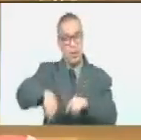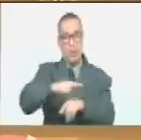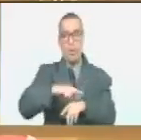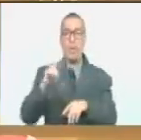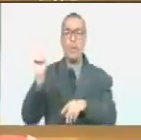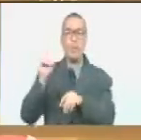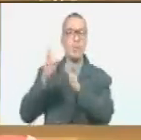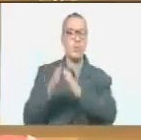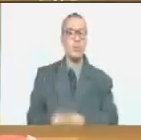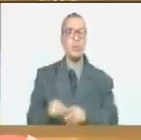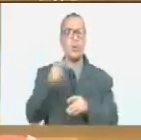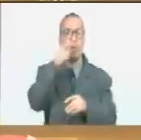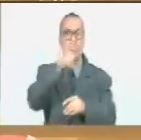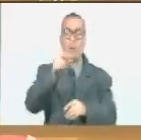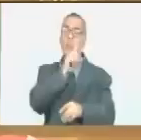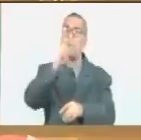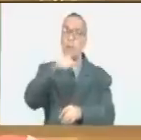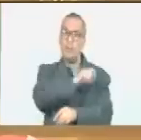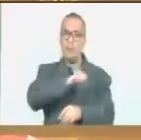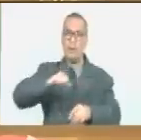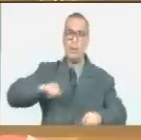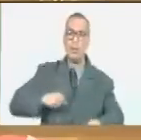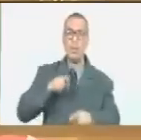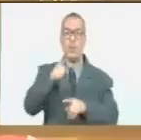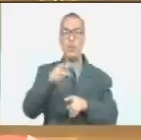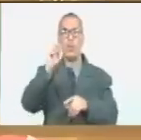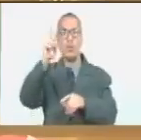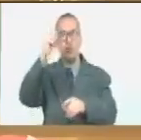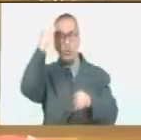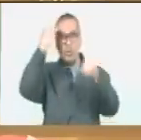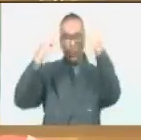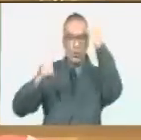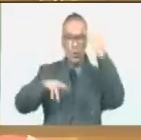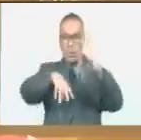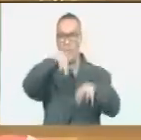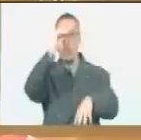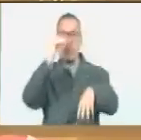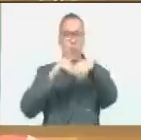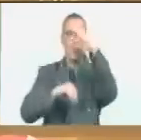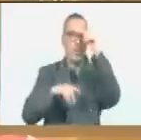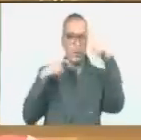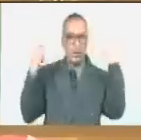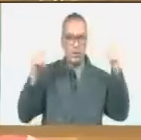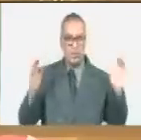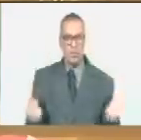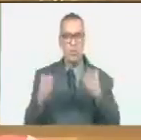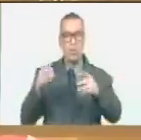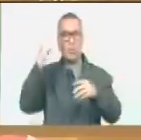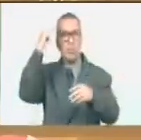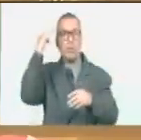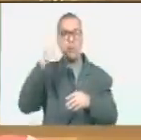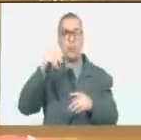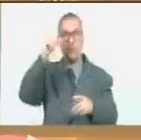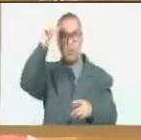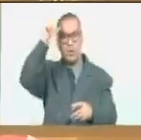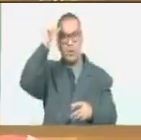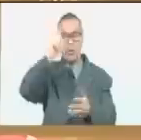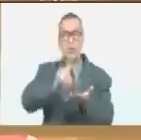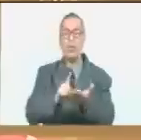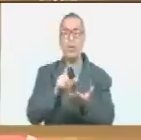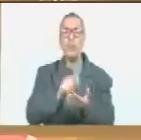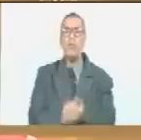venezolano, públicos y privados, como una nueva estrategia de aprendizaje promotora del pensamiento lógico y